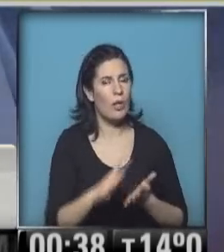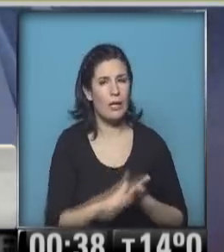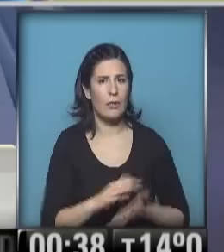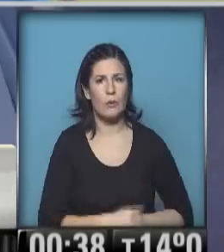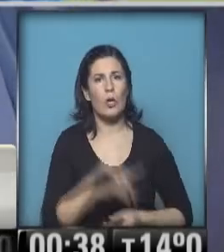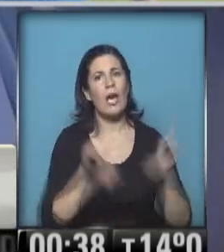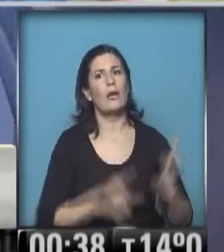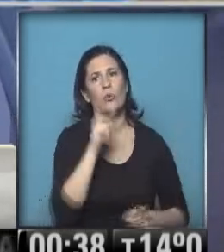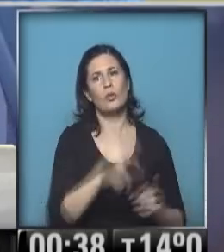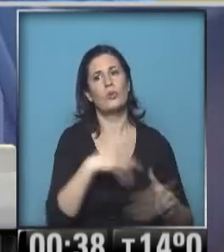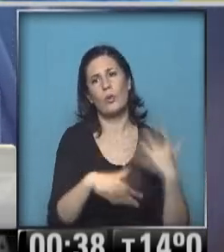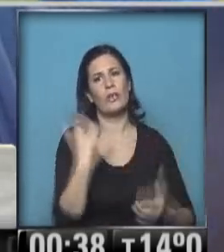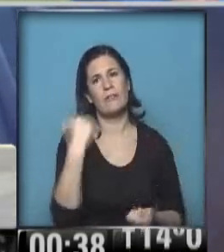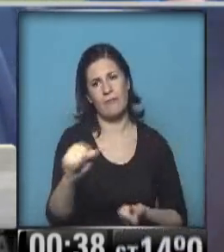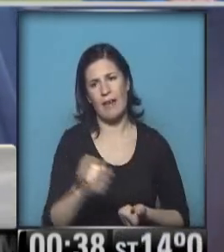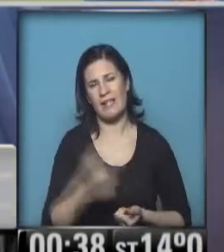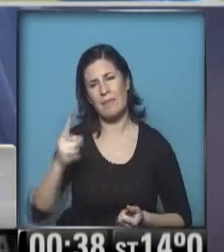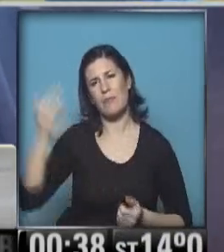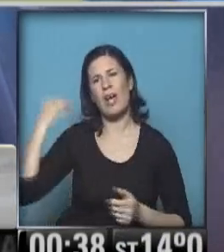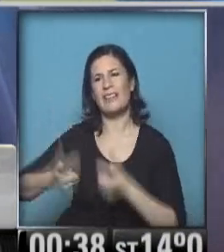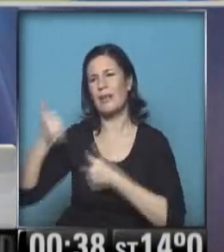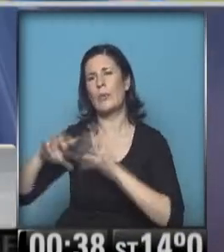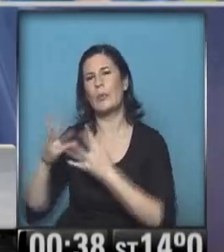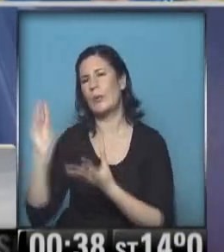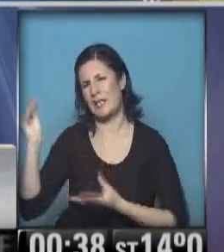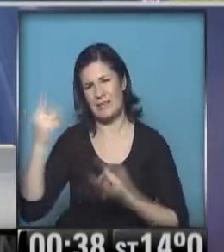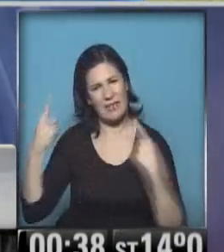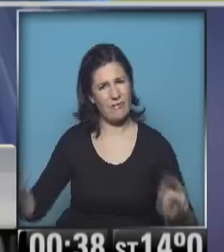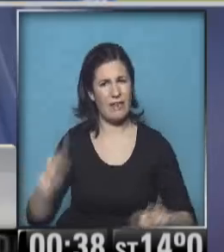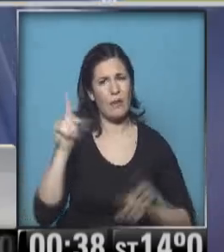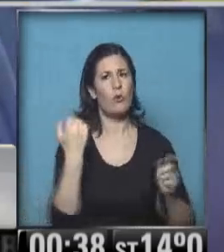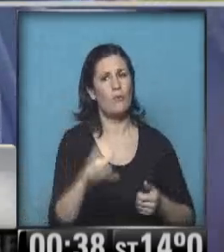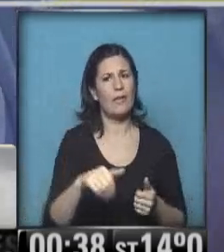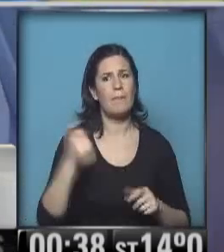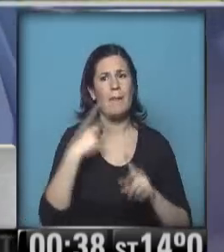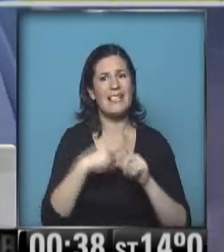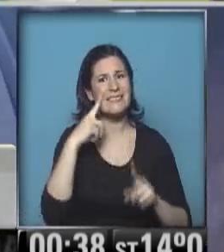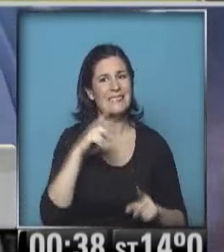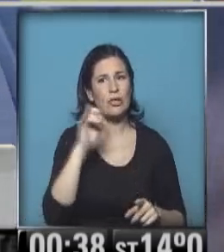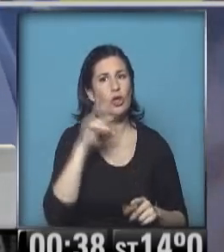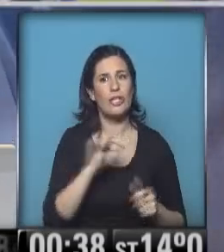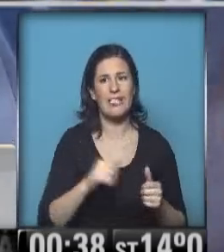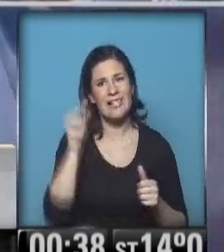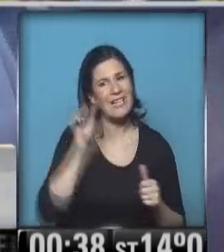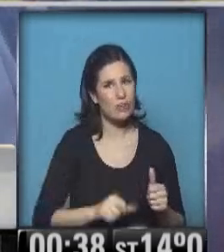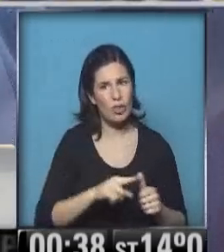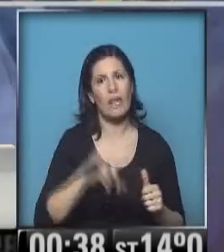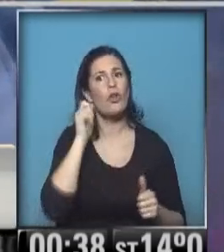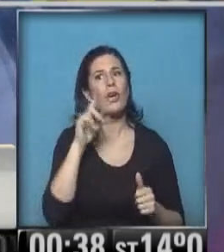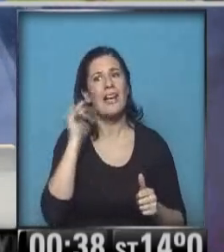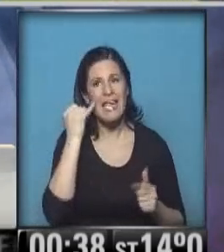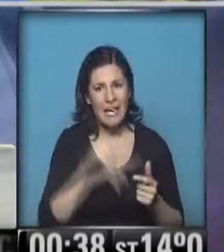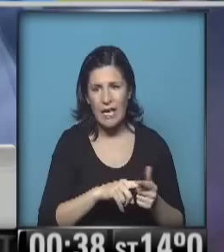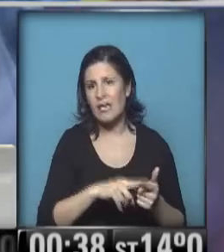bajas sensibles respecto a aquel equipo que ha llegado a la final de la Copa del Mundo. No estará Maxi Rodríguez, lesionado, no estará Garay, Rodrigo